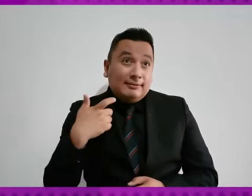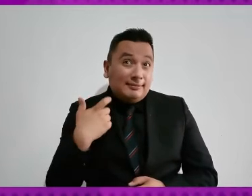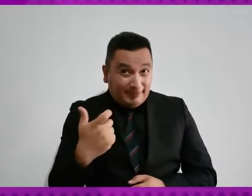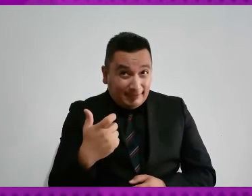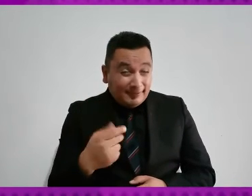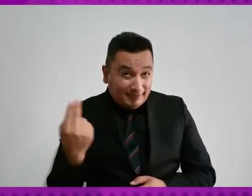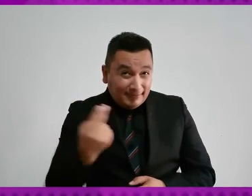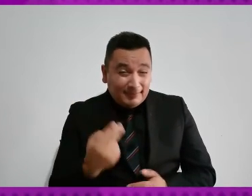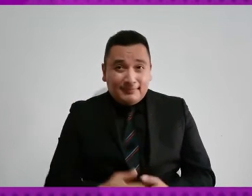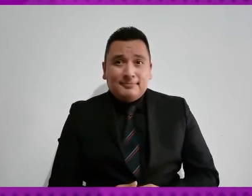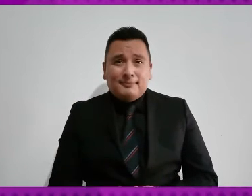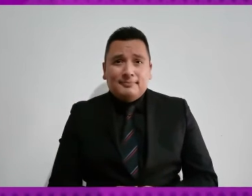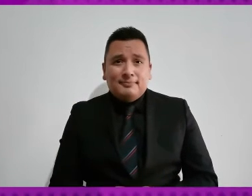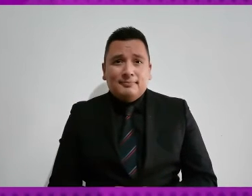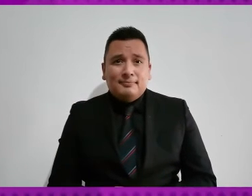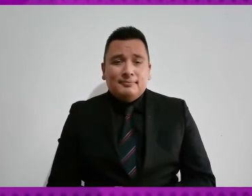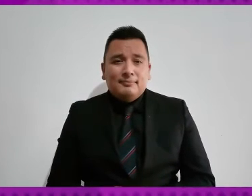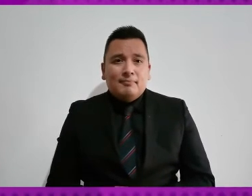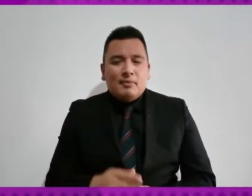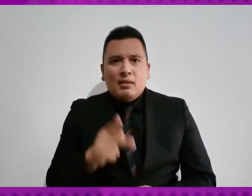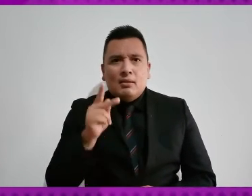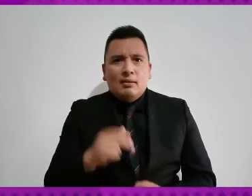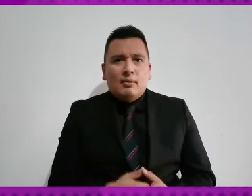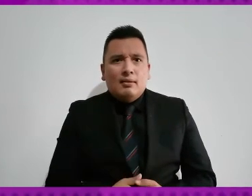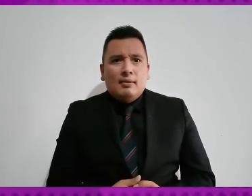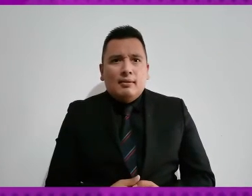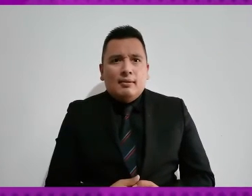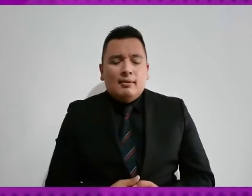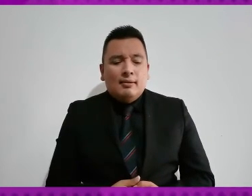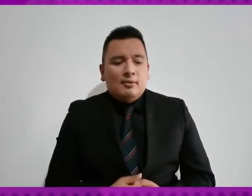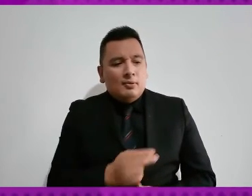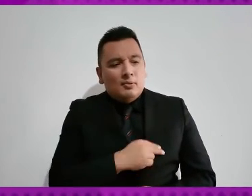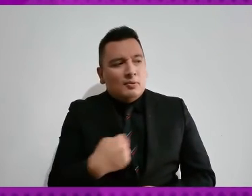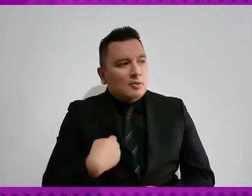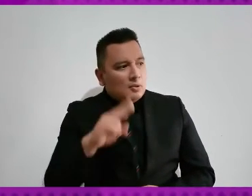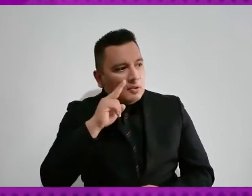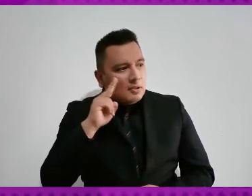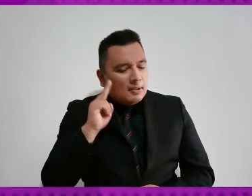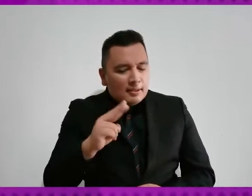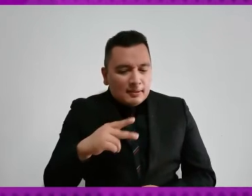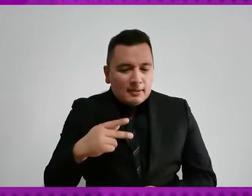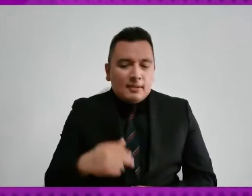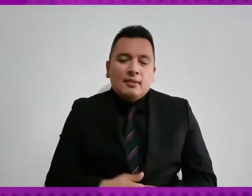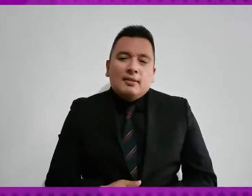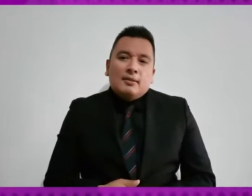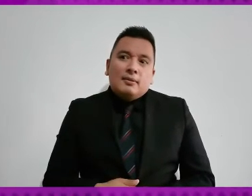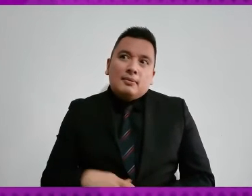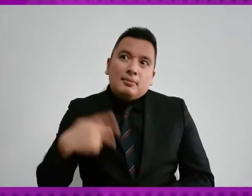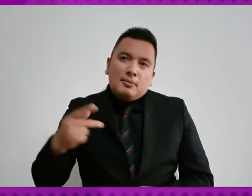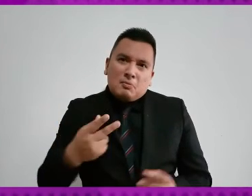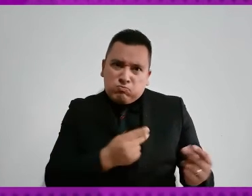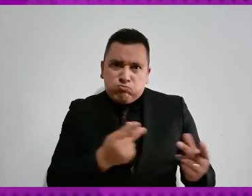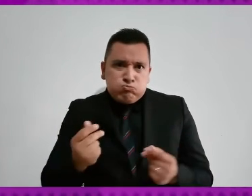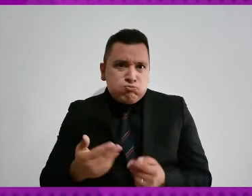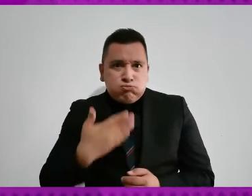que ya hemos comentado. Pero sin duda lo que esto pone en evidencia, maestro Bernal, es la